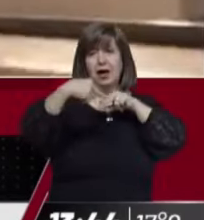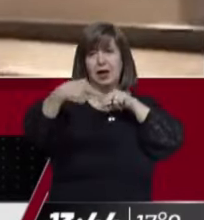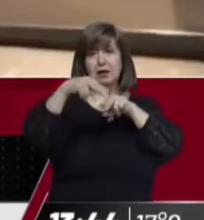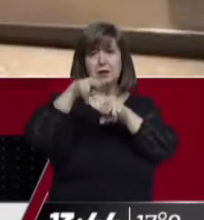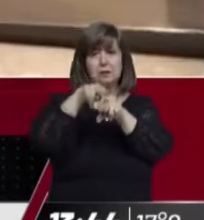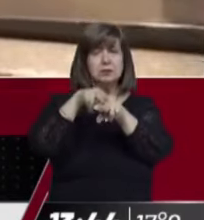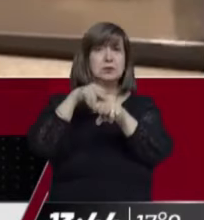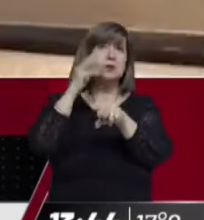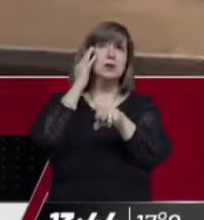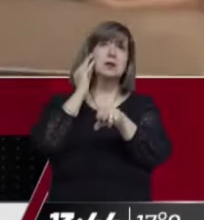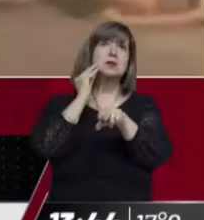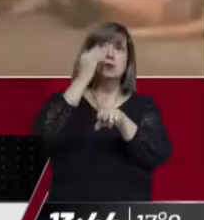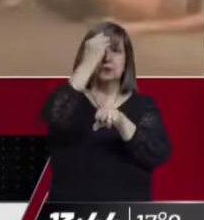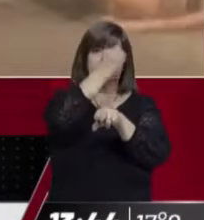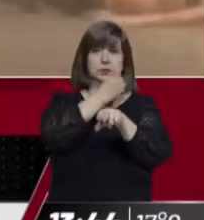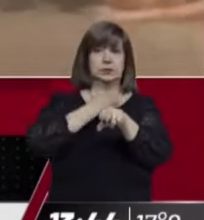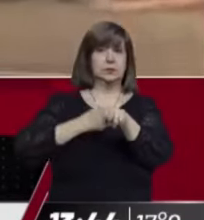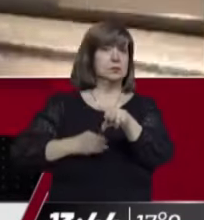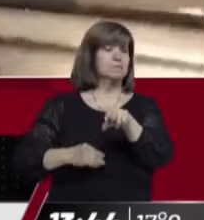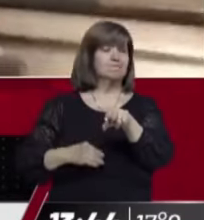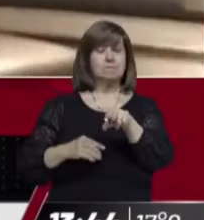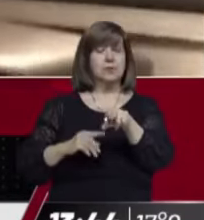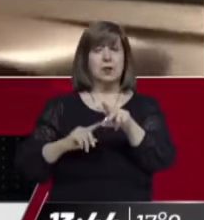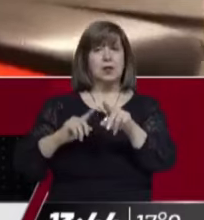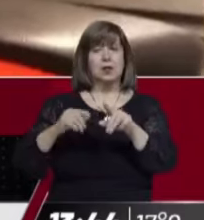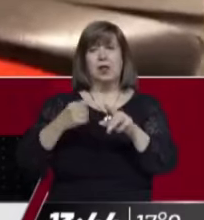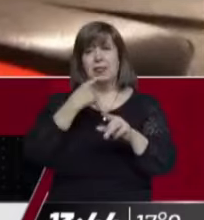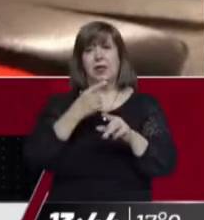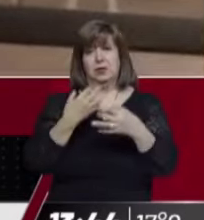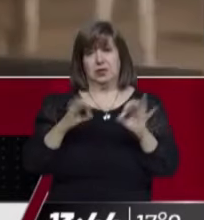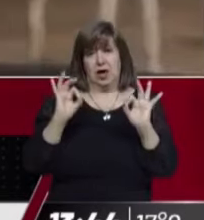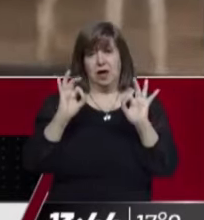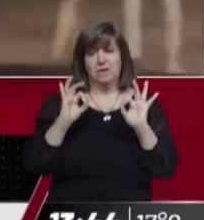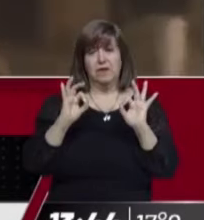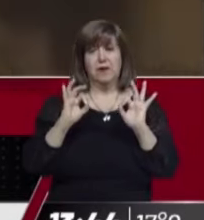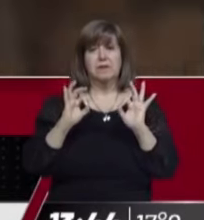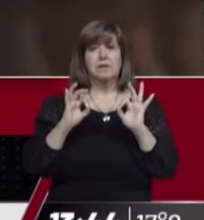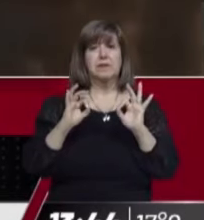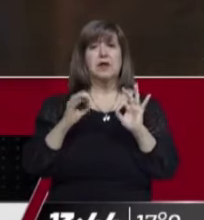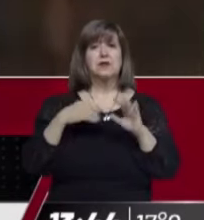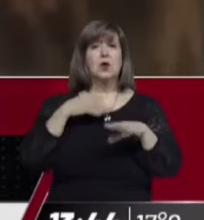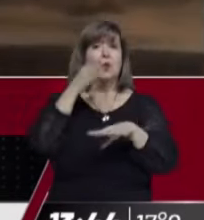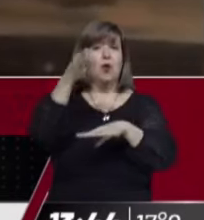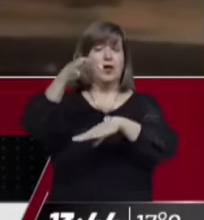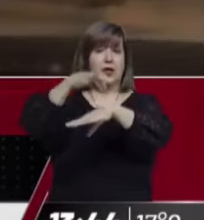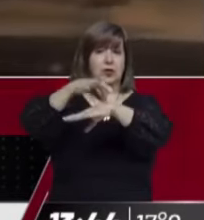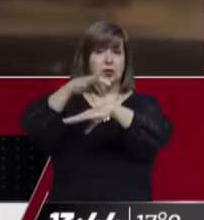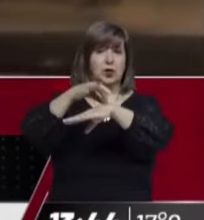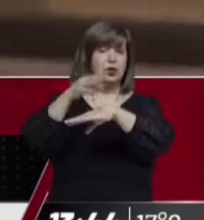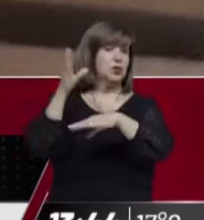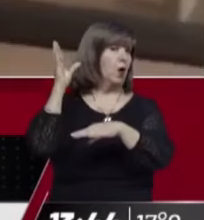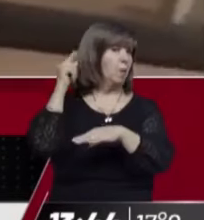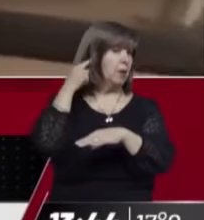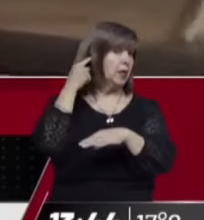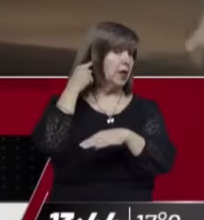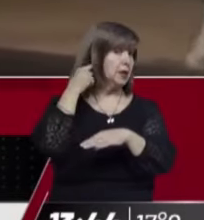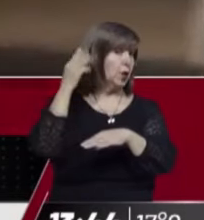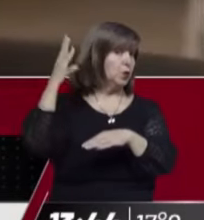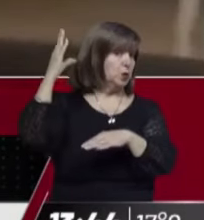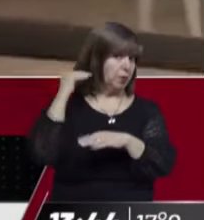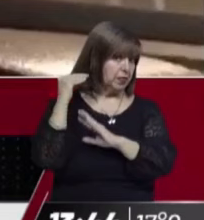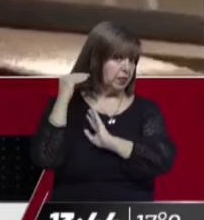nada malo de momento Pero de igual manera yo voy voy a ir al médico porque a mí me sigo doliendo la cabeza Y sigo sin escuchar y